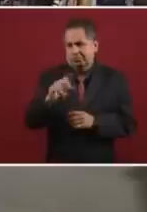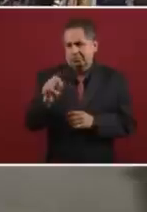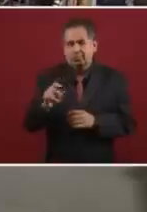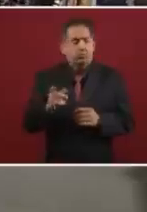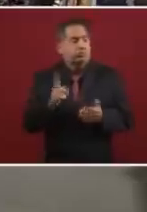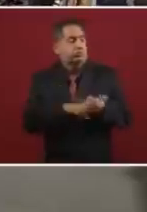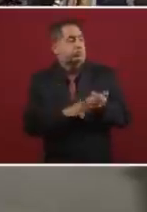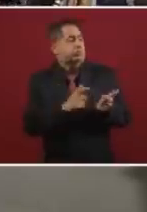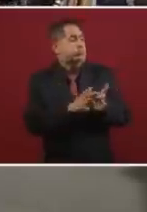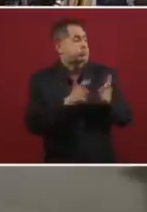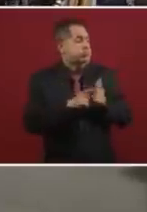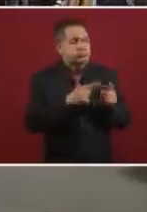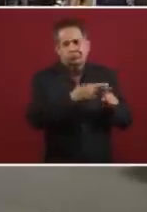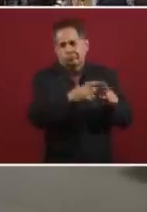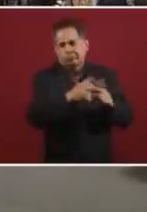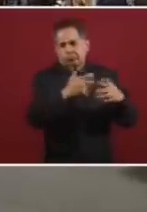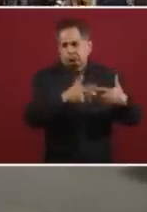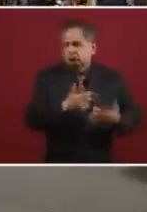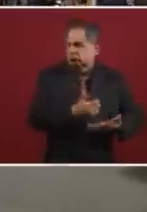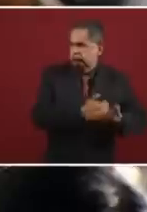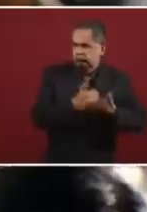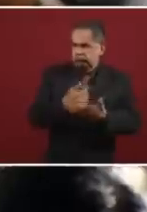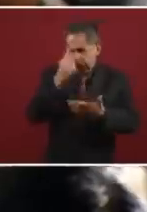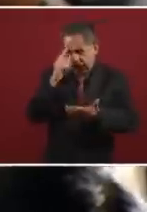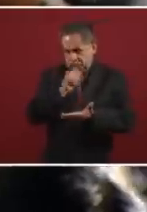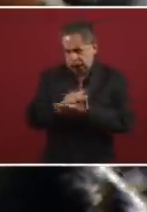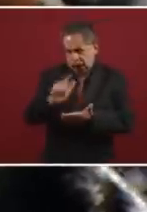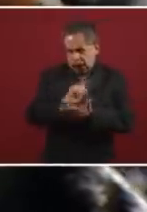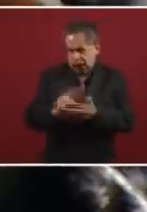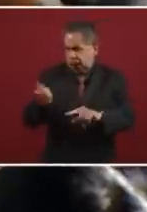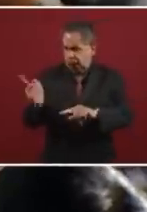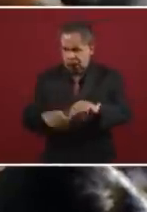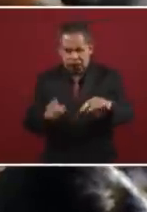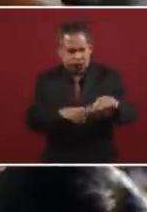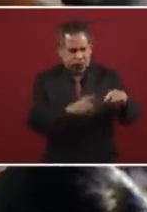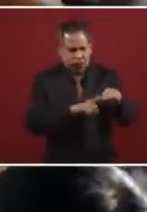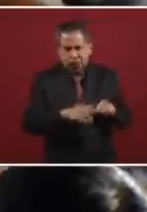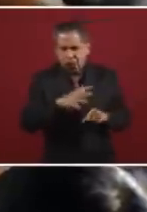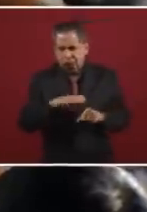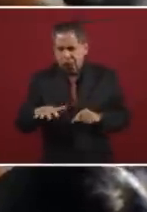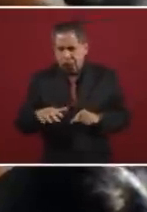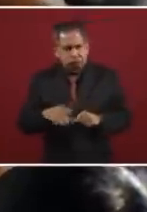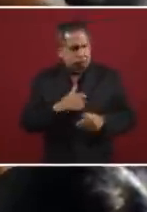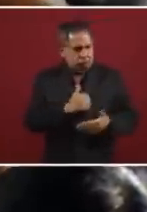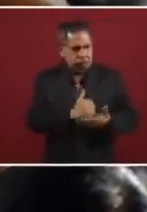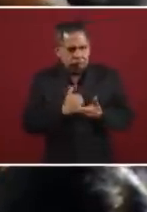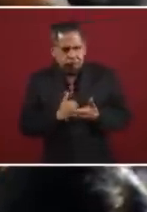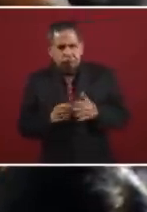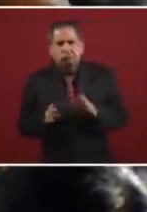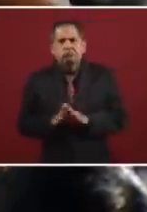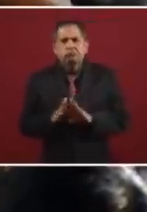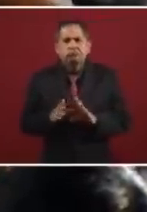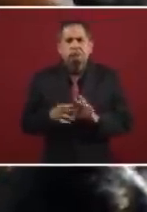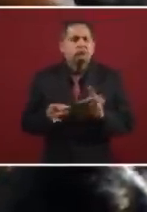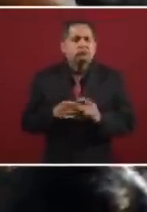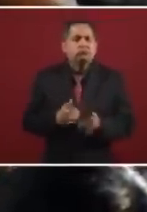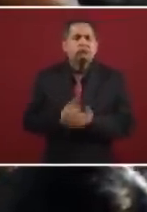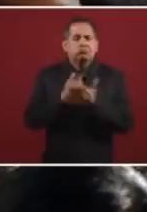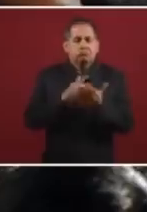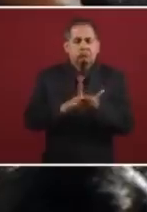como grupo vidanta y otros de colaborar para la limpieza de las playas y todo esto sí colaboraron como fue con su colaboración